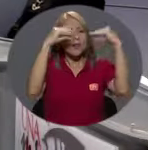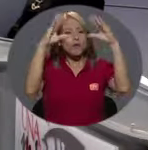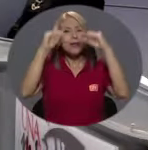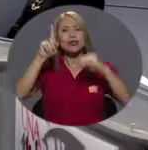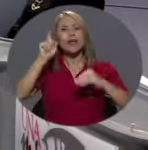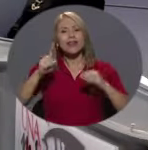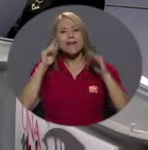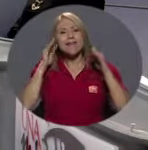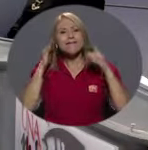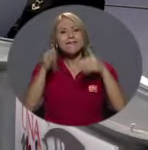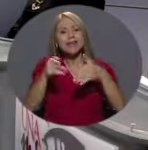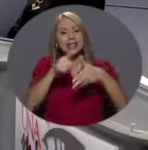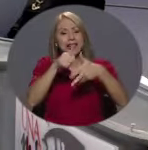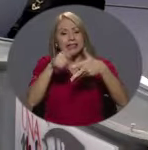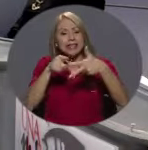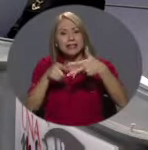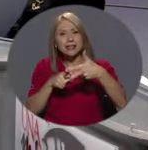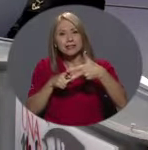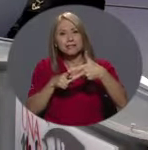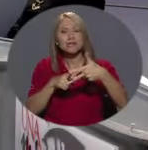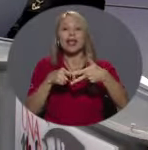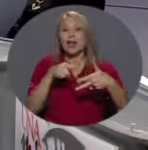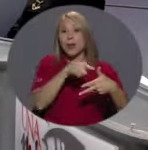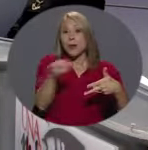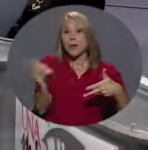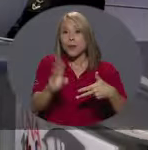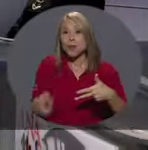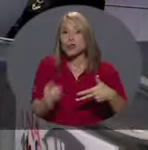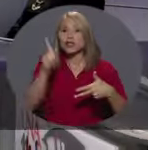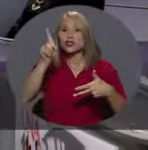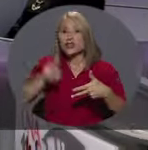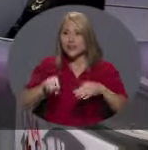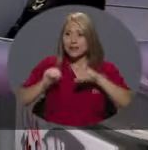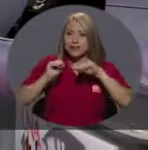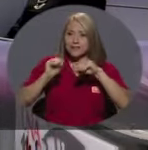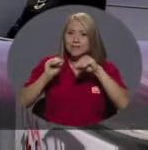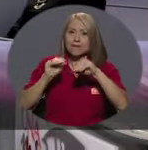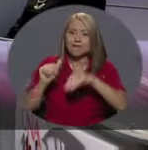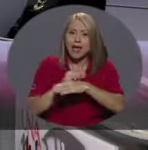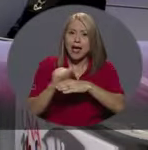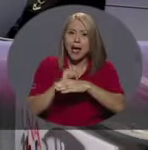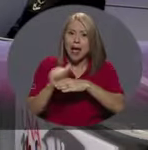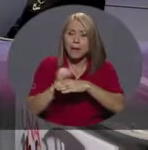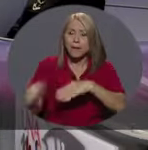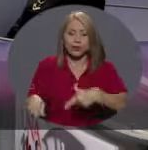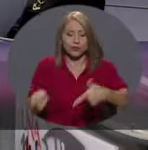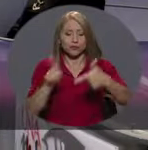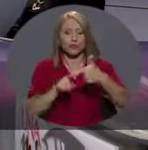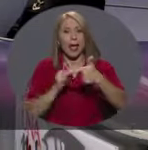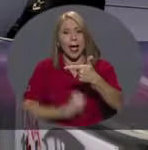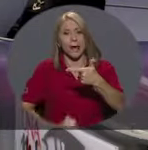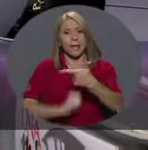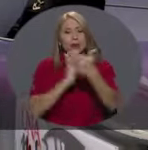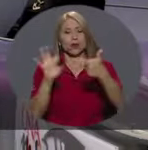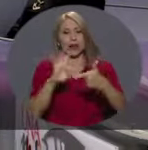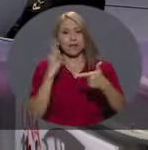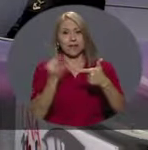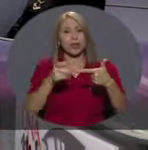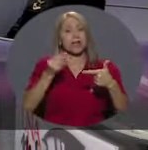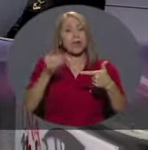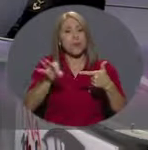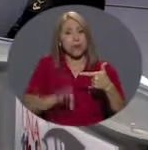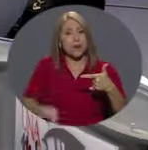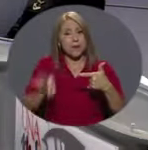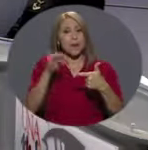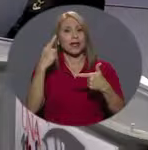triangular, y es la formación que tienen que recibir los muchachos en los diferentes centros, el apoyo que debe brindar la familia, que es indispensable para